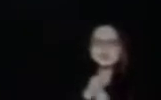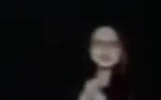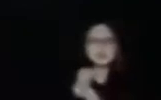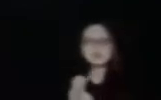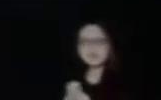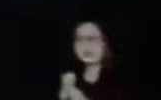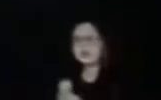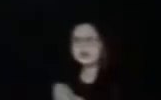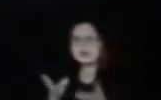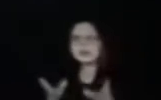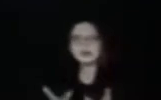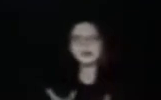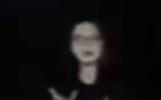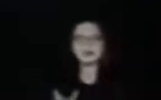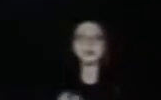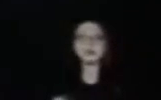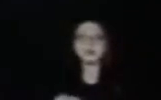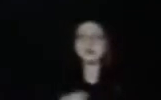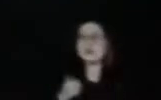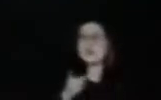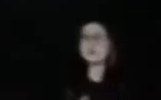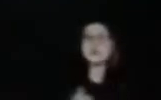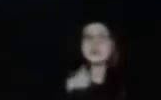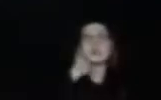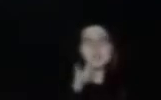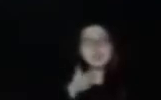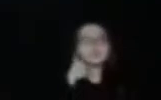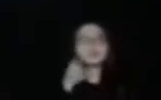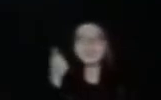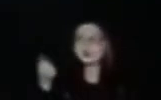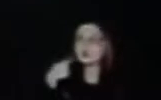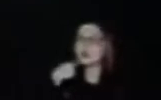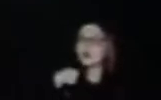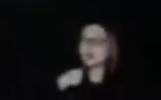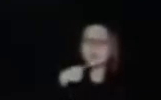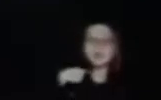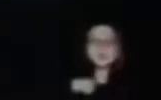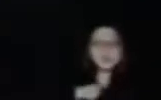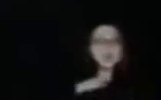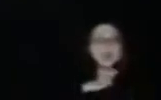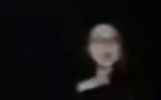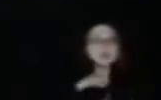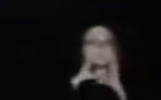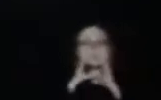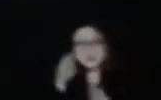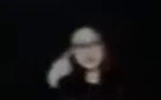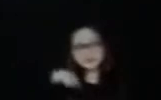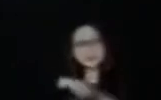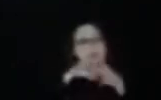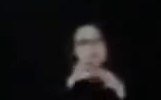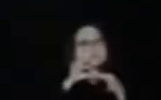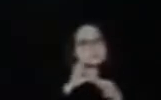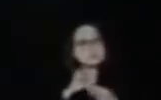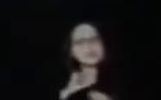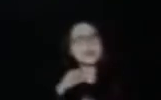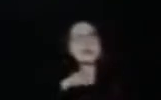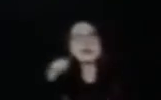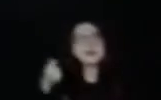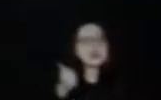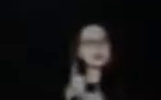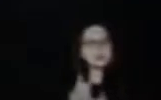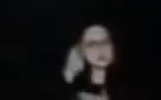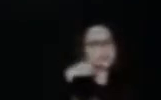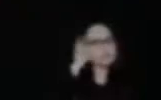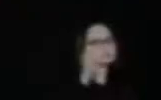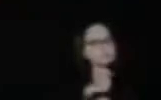dejaríamos de limitarnos a buscar archivos expiatorios, como se ha hecho siempre, y